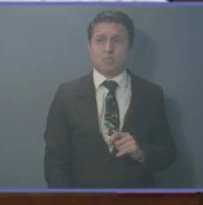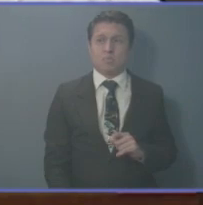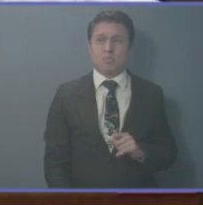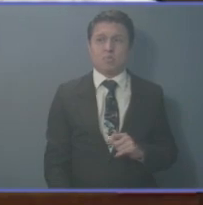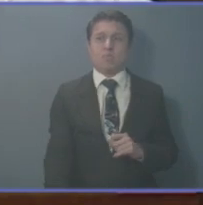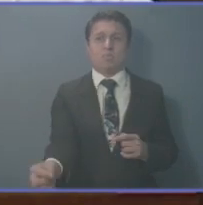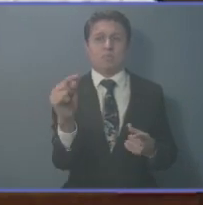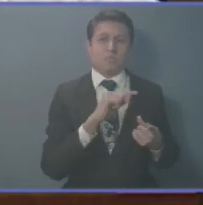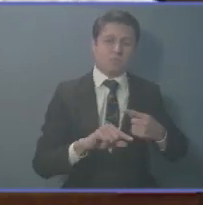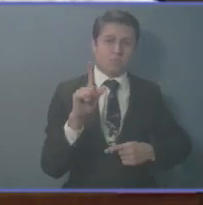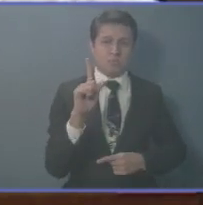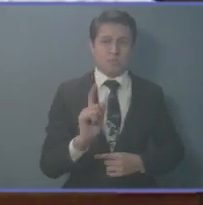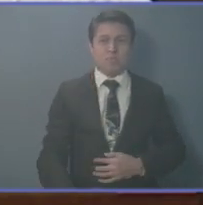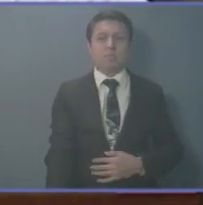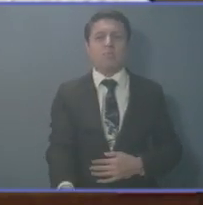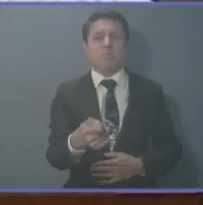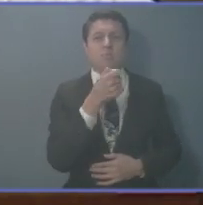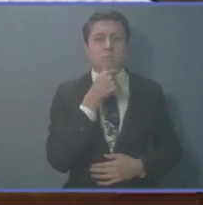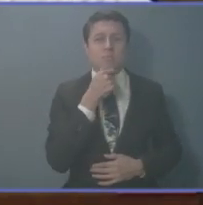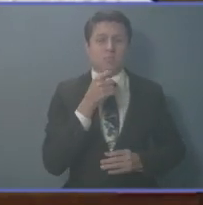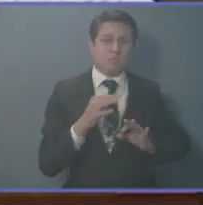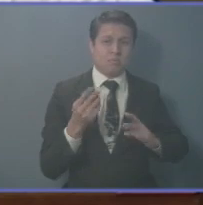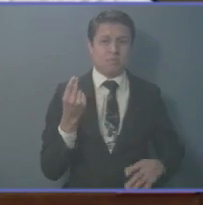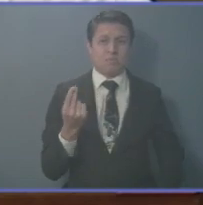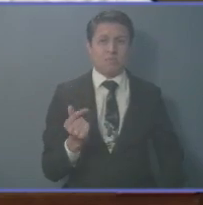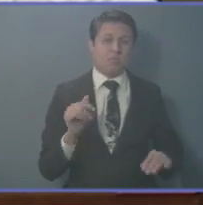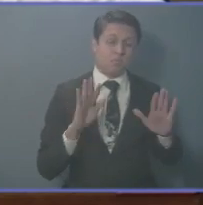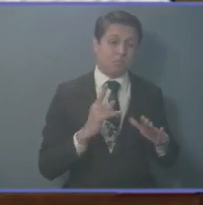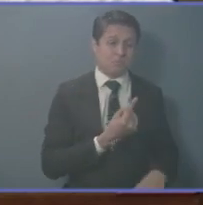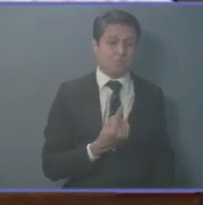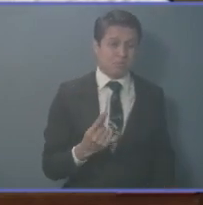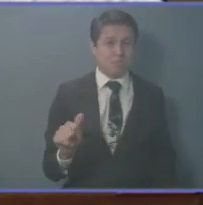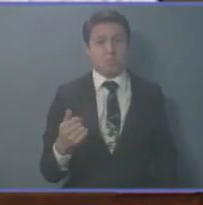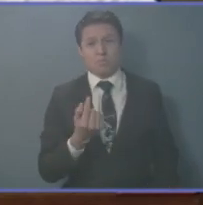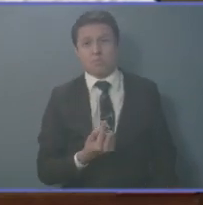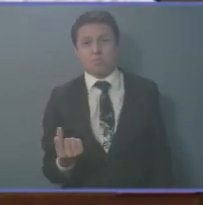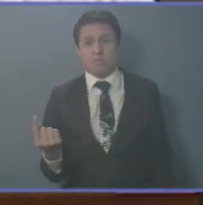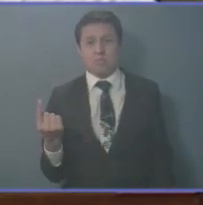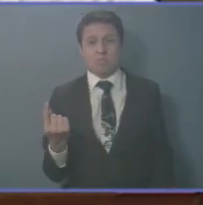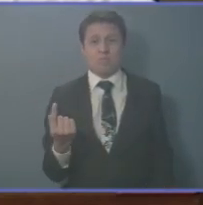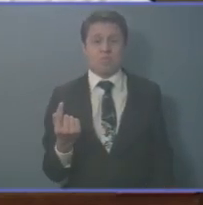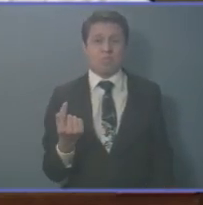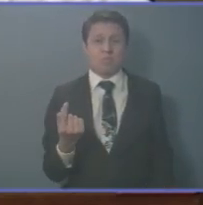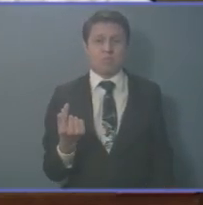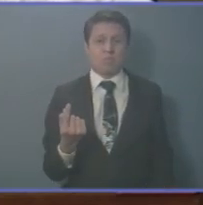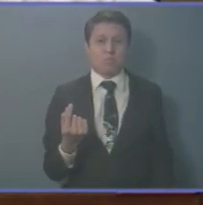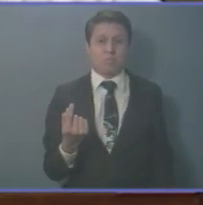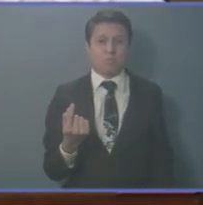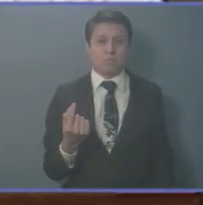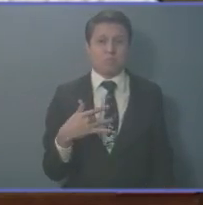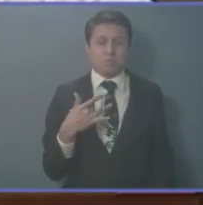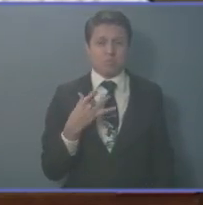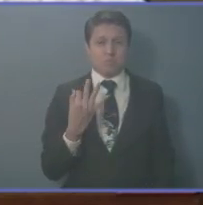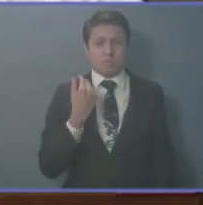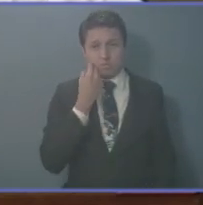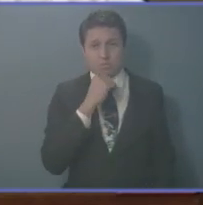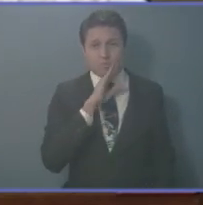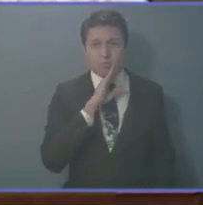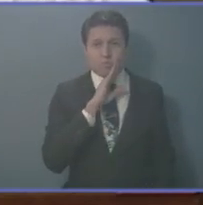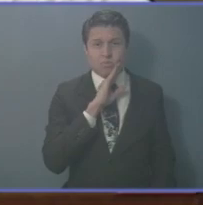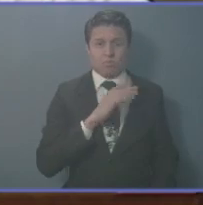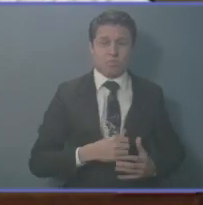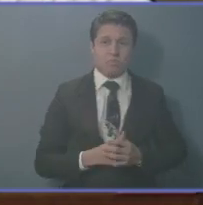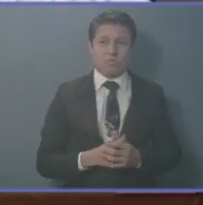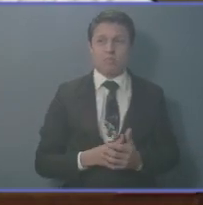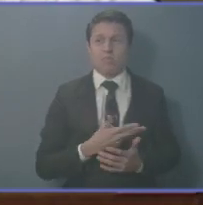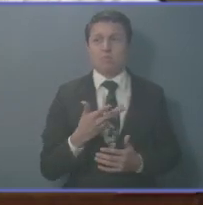1. Informar de inmediato si alguna o varias de las personas inician síntomas como fiebre, congestión nasal,